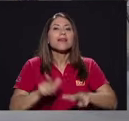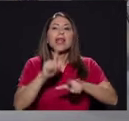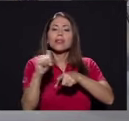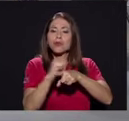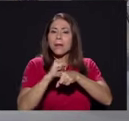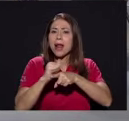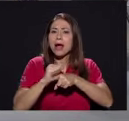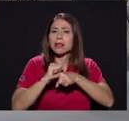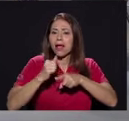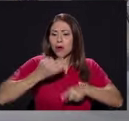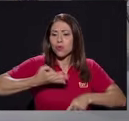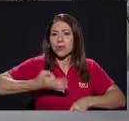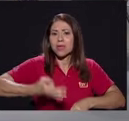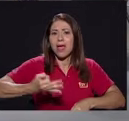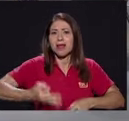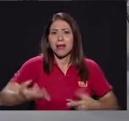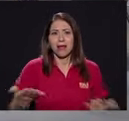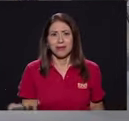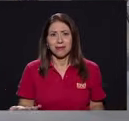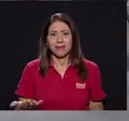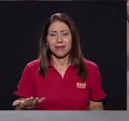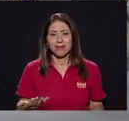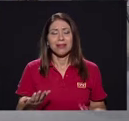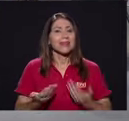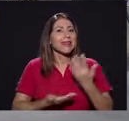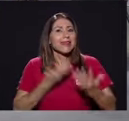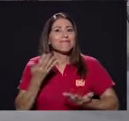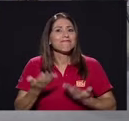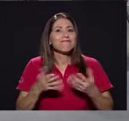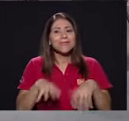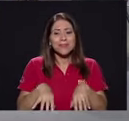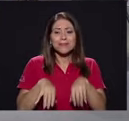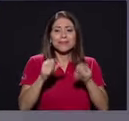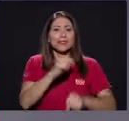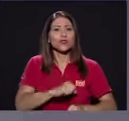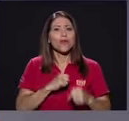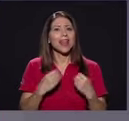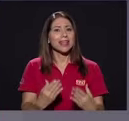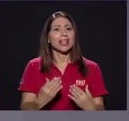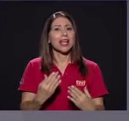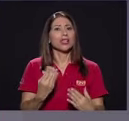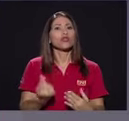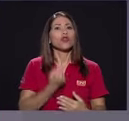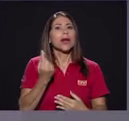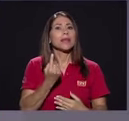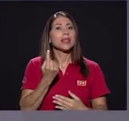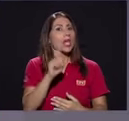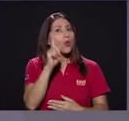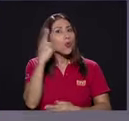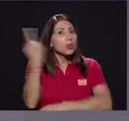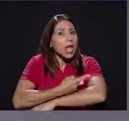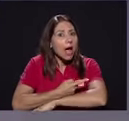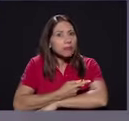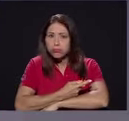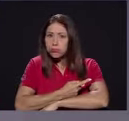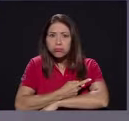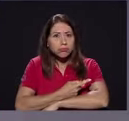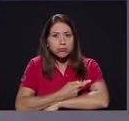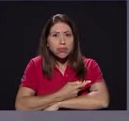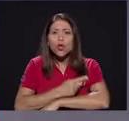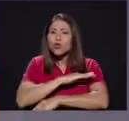una práctica cotidiana. Que el ejercicio a ejercer la soberanía no dura solo un día, dura todos los días del